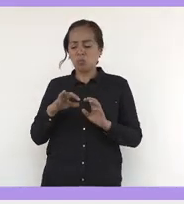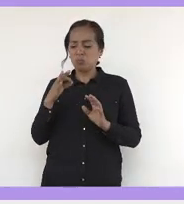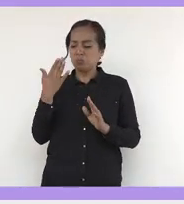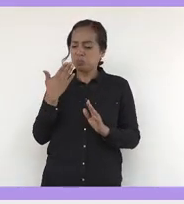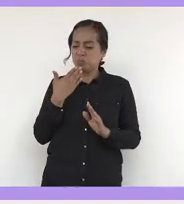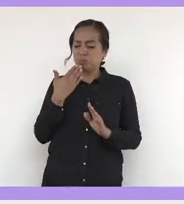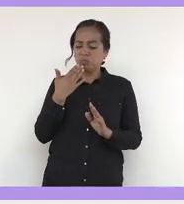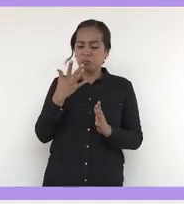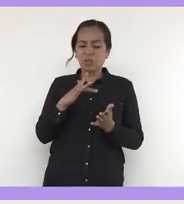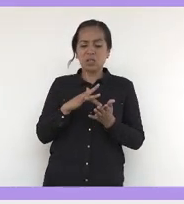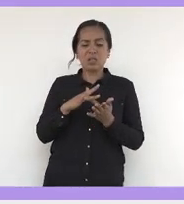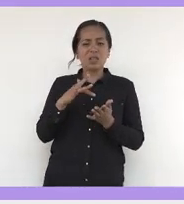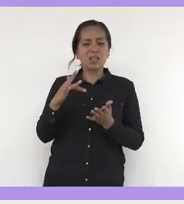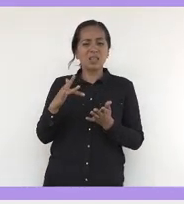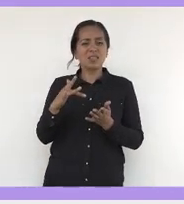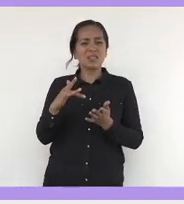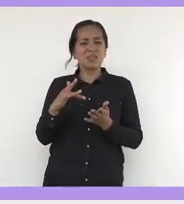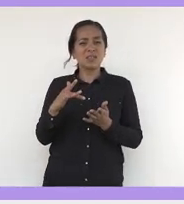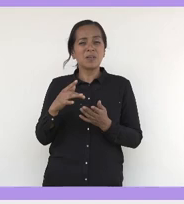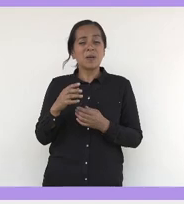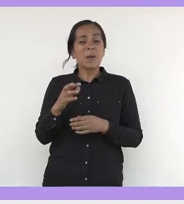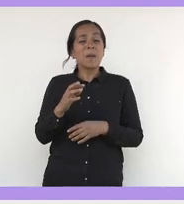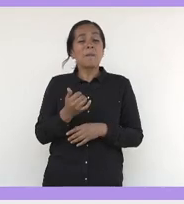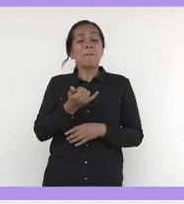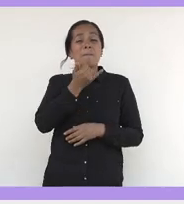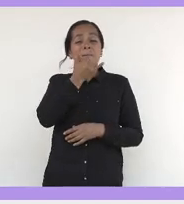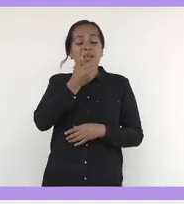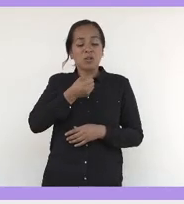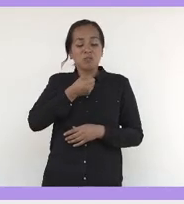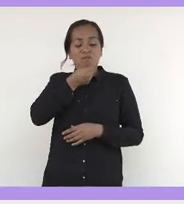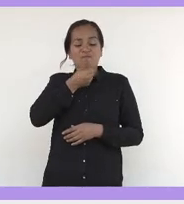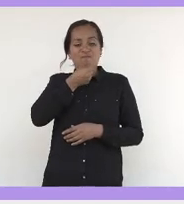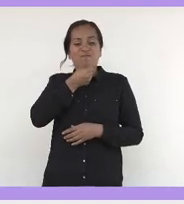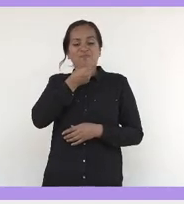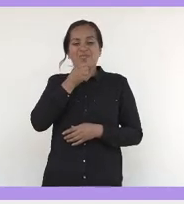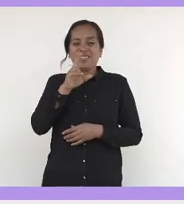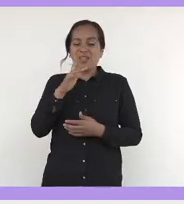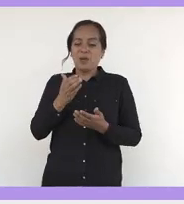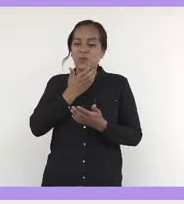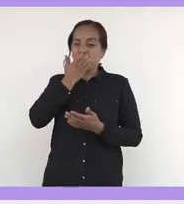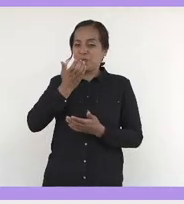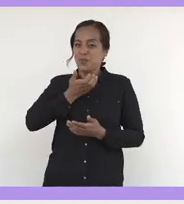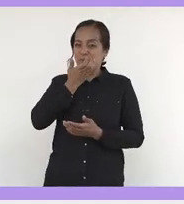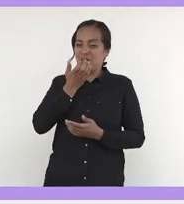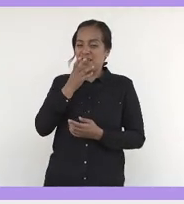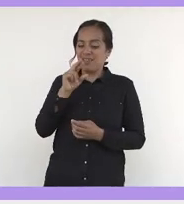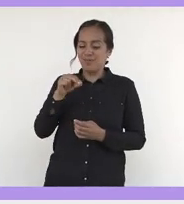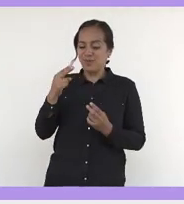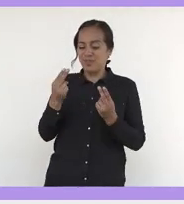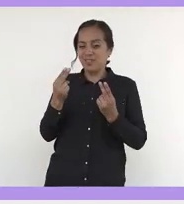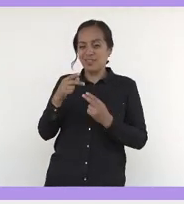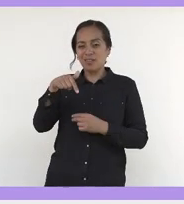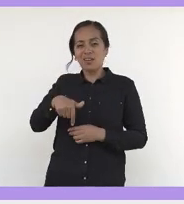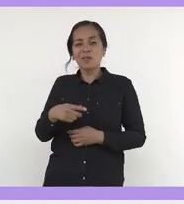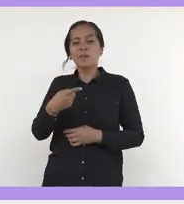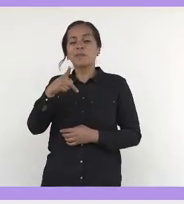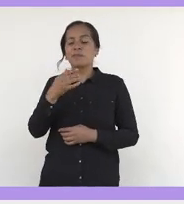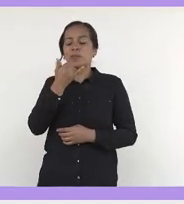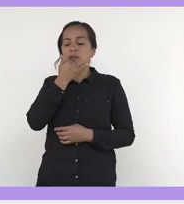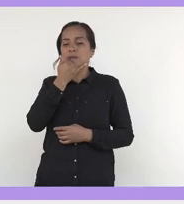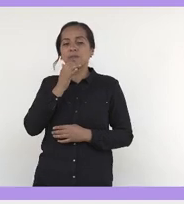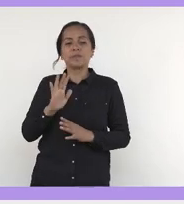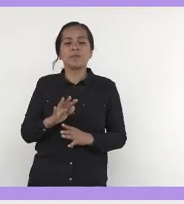consciente y lo agradezco Perdón estoy acostumbrado a pegarme el micrófono Así cuando canto tal vez no es necesario aquí entonces este